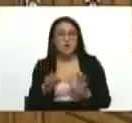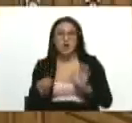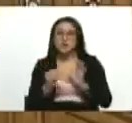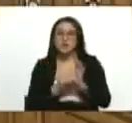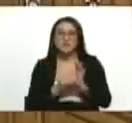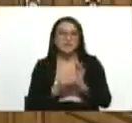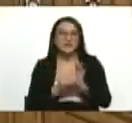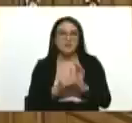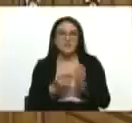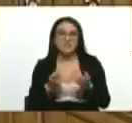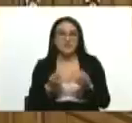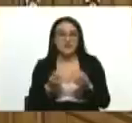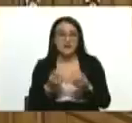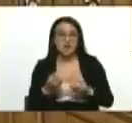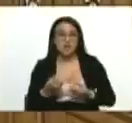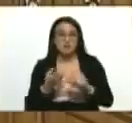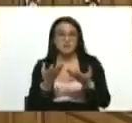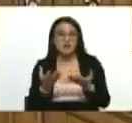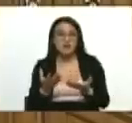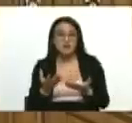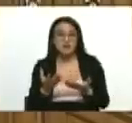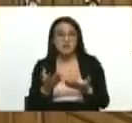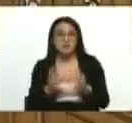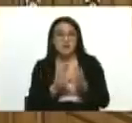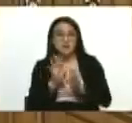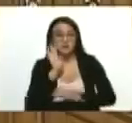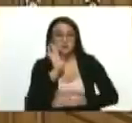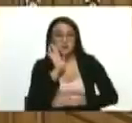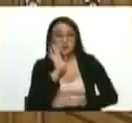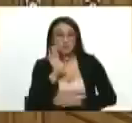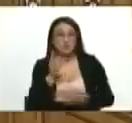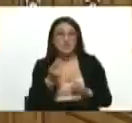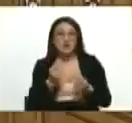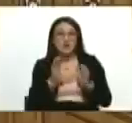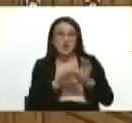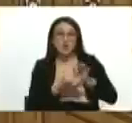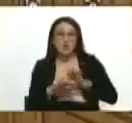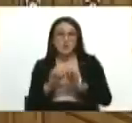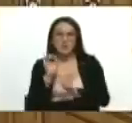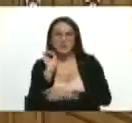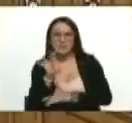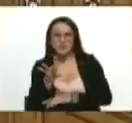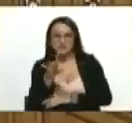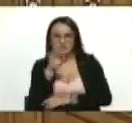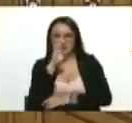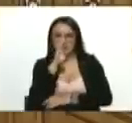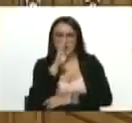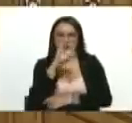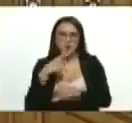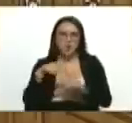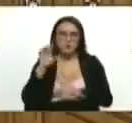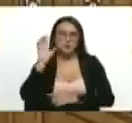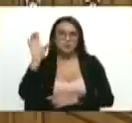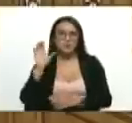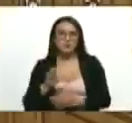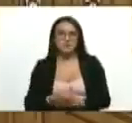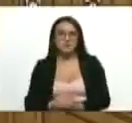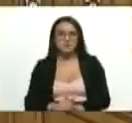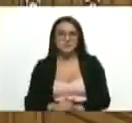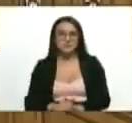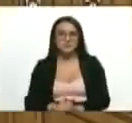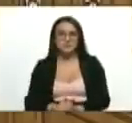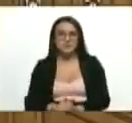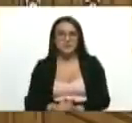volverán, porque dinero que le dan para conspirar, dinero que se roban y depositan en bancos en el exterior. Y por las